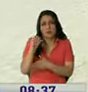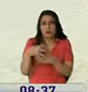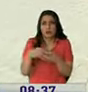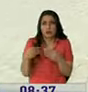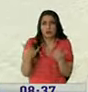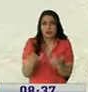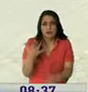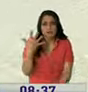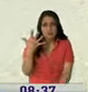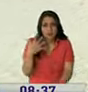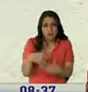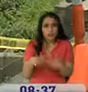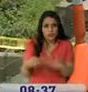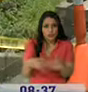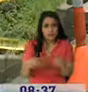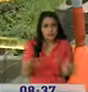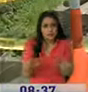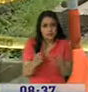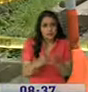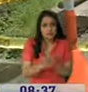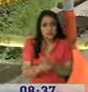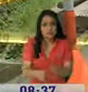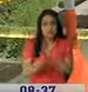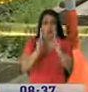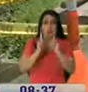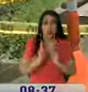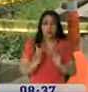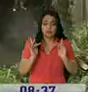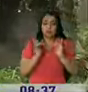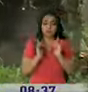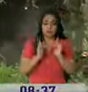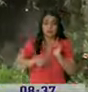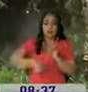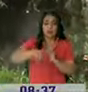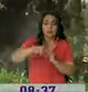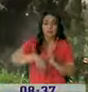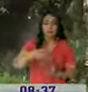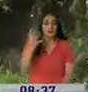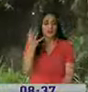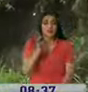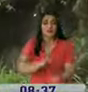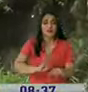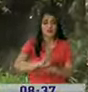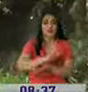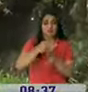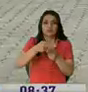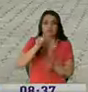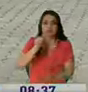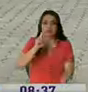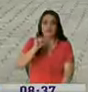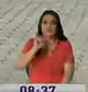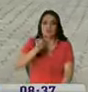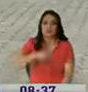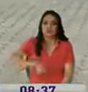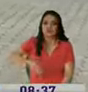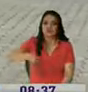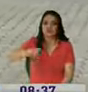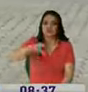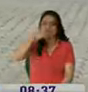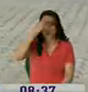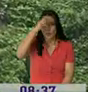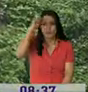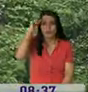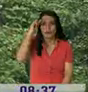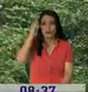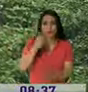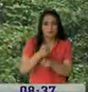ahora me sale 5.50. El puente era la conexión directa de alrededor de 15 barrios de la Armenia 2 con la autopista General Rumiñahui, por